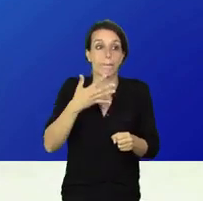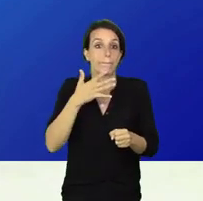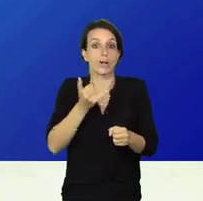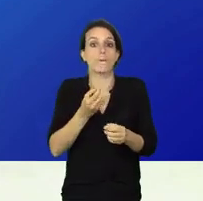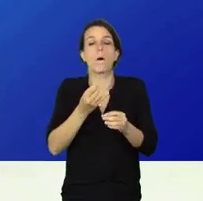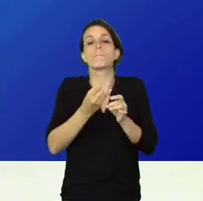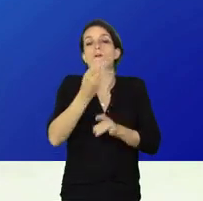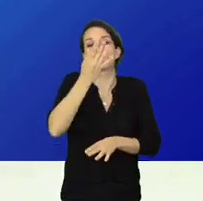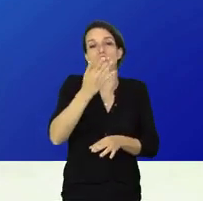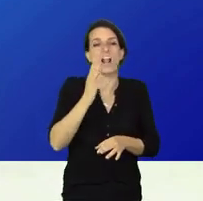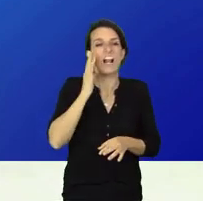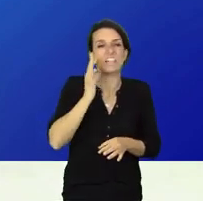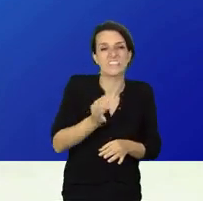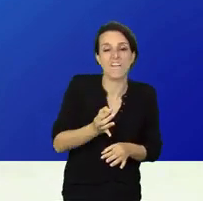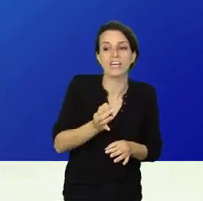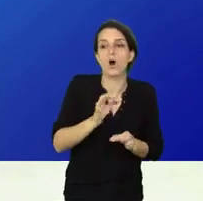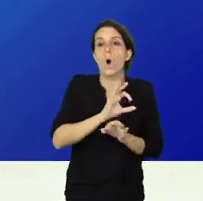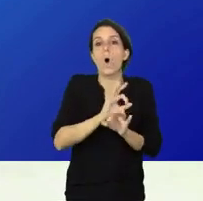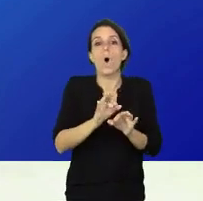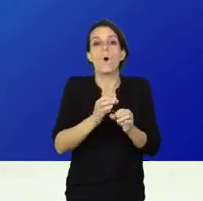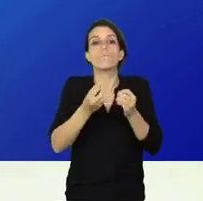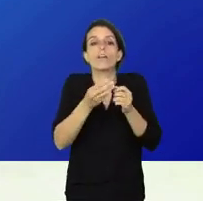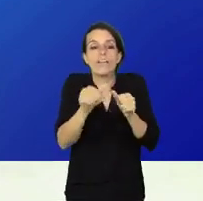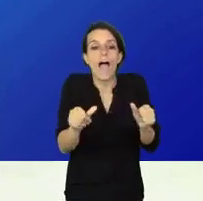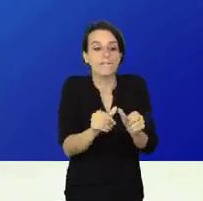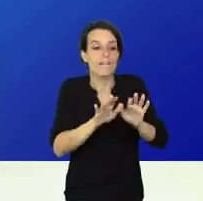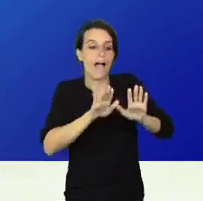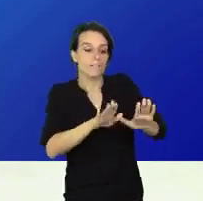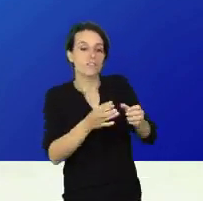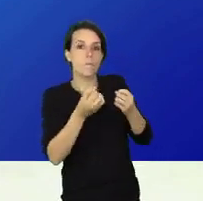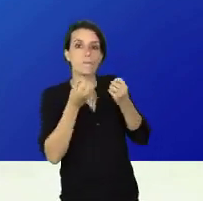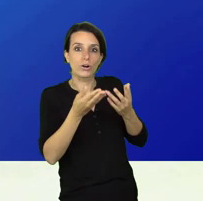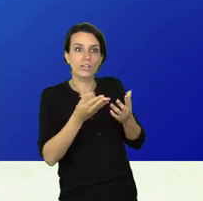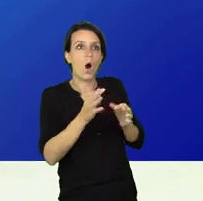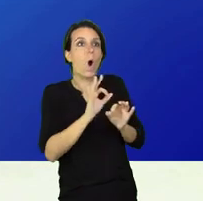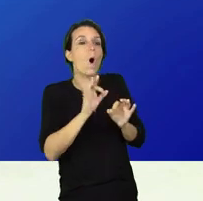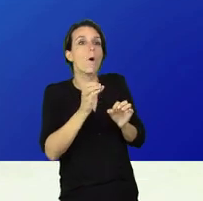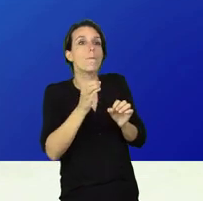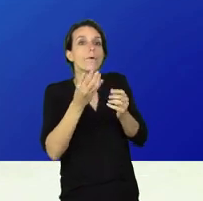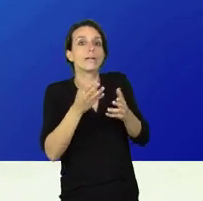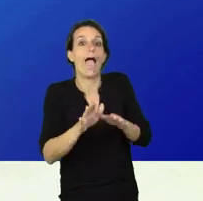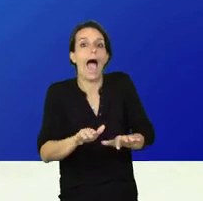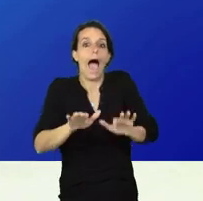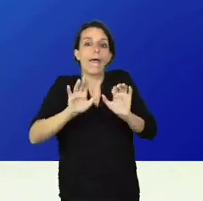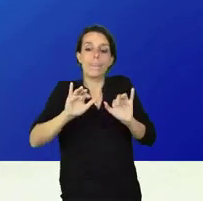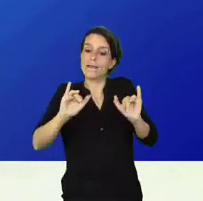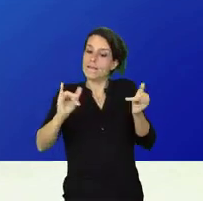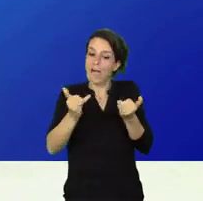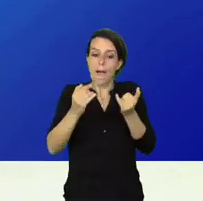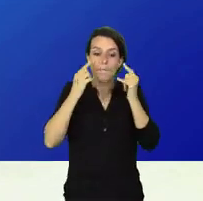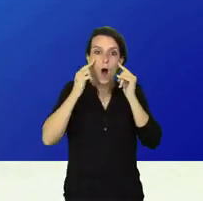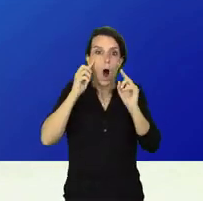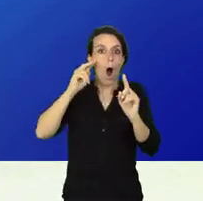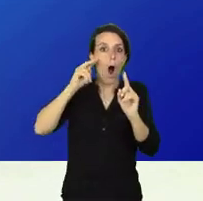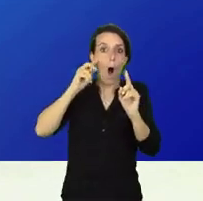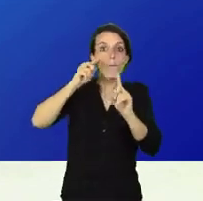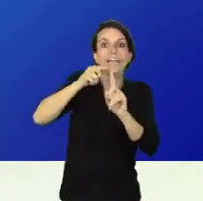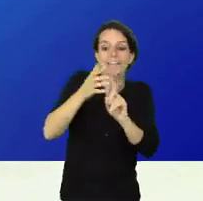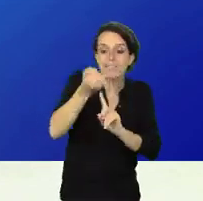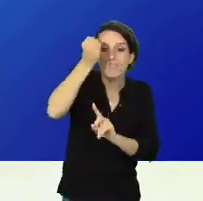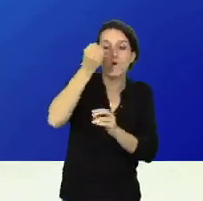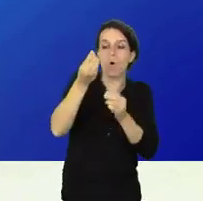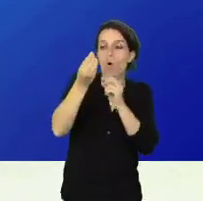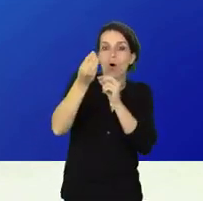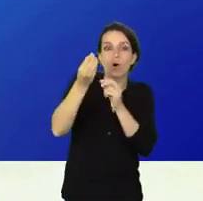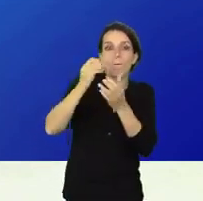entender dónde están parados los profesionales, por qué hacen lo que hacen o por qué, digamos, debemos pensar en nuestros objetivos de